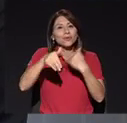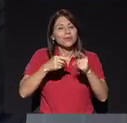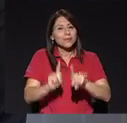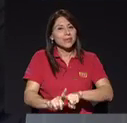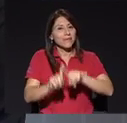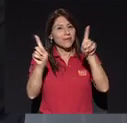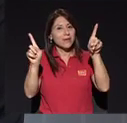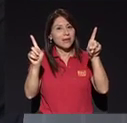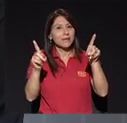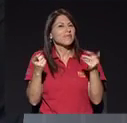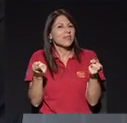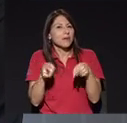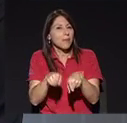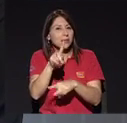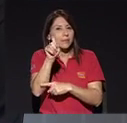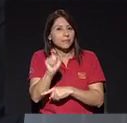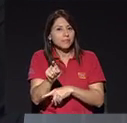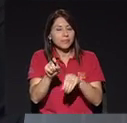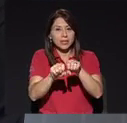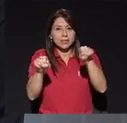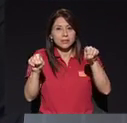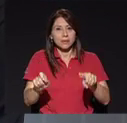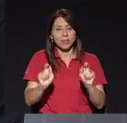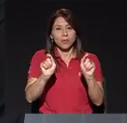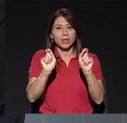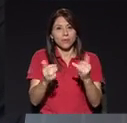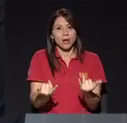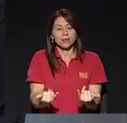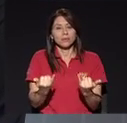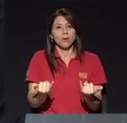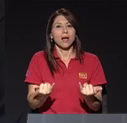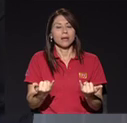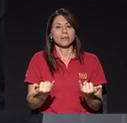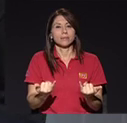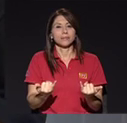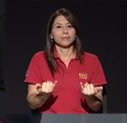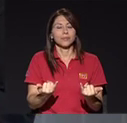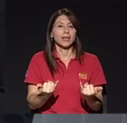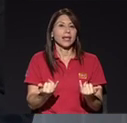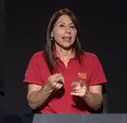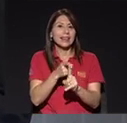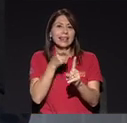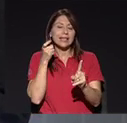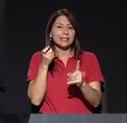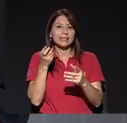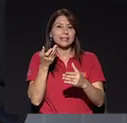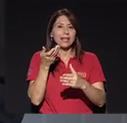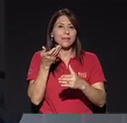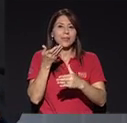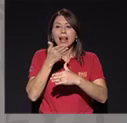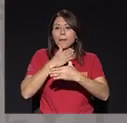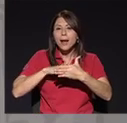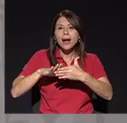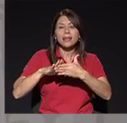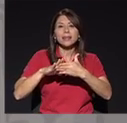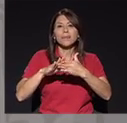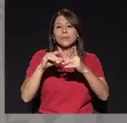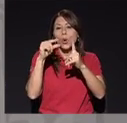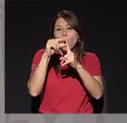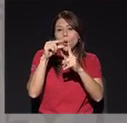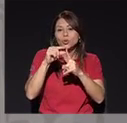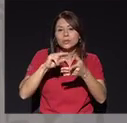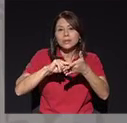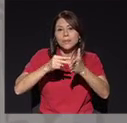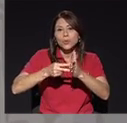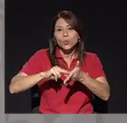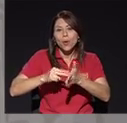pasa? El sistema educativo actual, efectivamente, desde incluso la parte hasta conceptual y